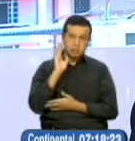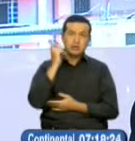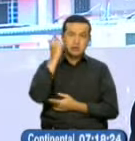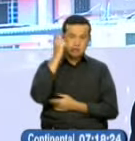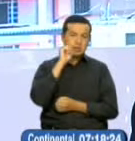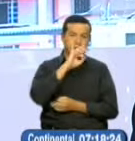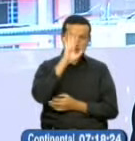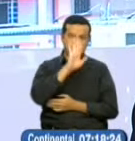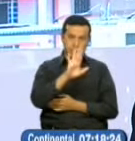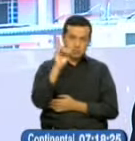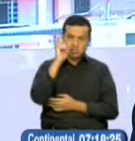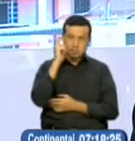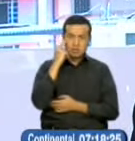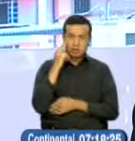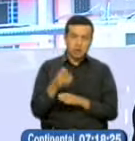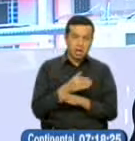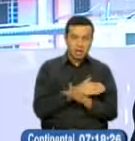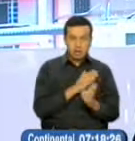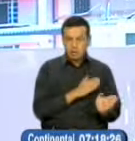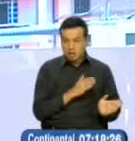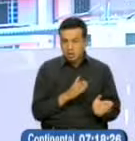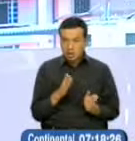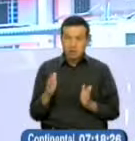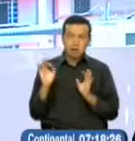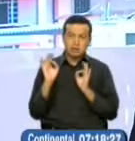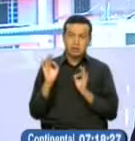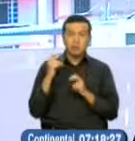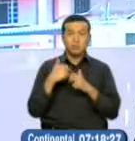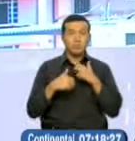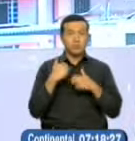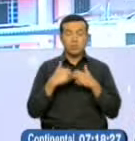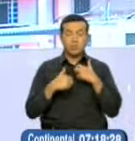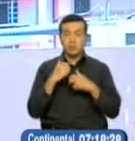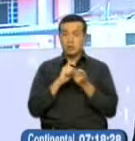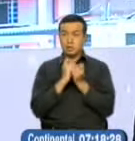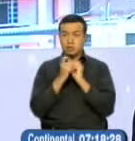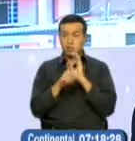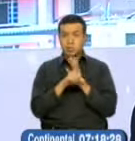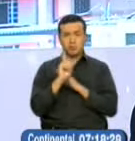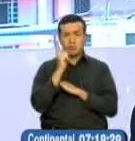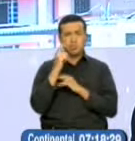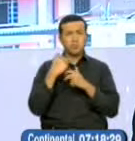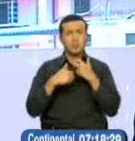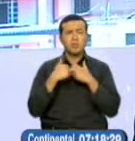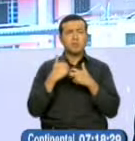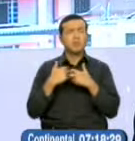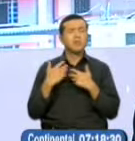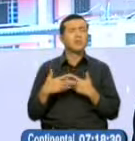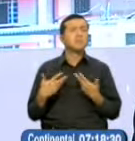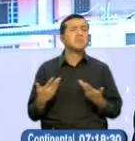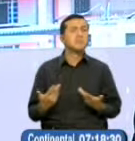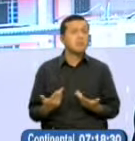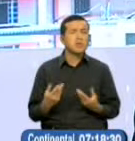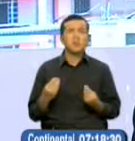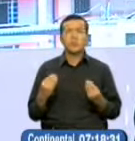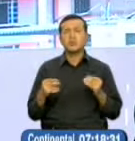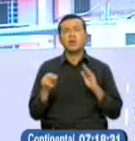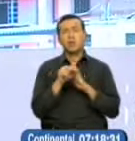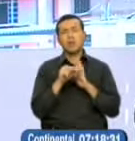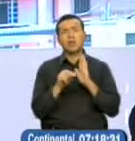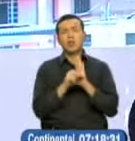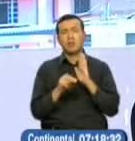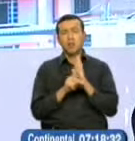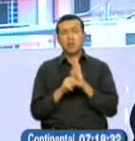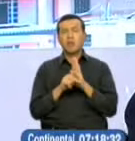entiendo que necesitamos previsibilidad, porque a veces los problemas ni siquiera están en los cambios legales, a veces los problemas están en mucha normativa de